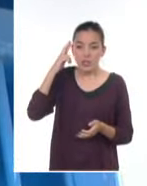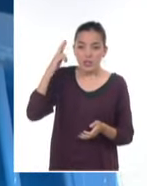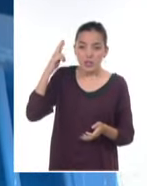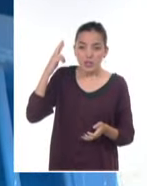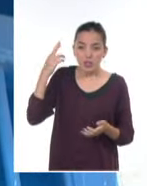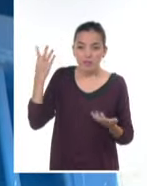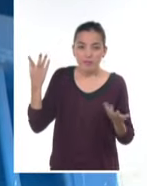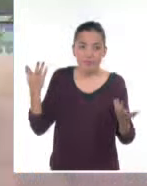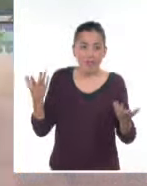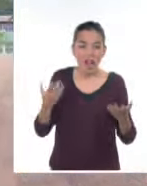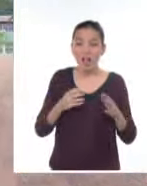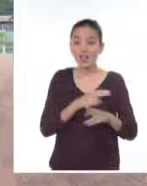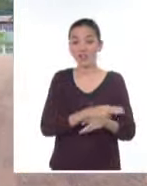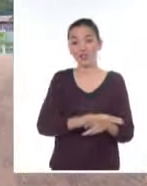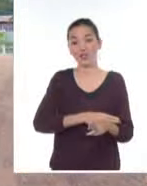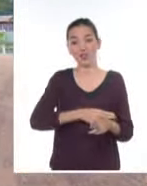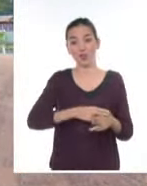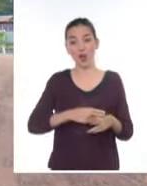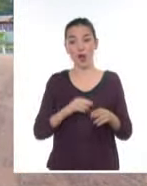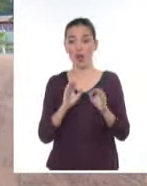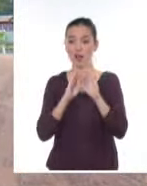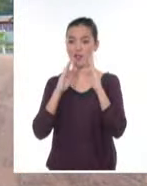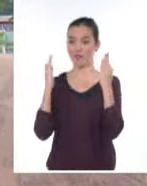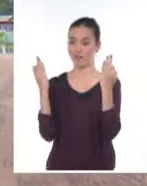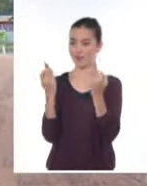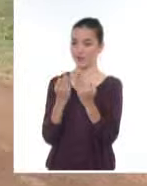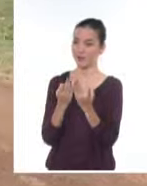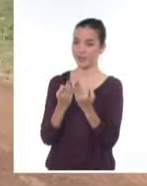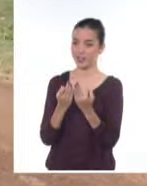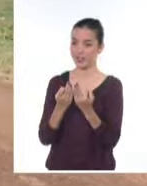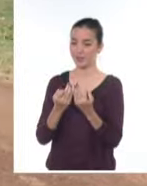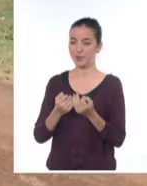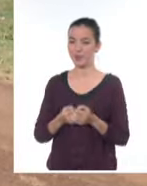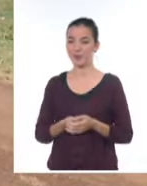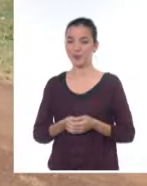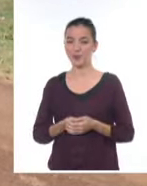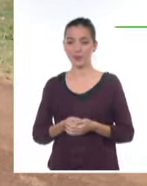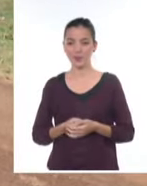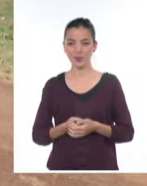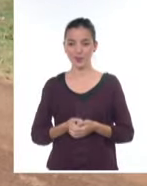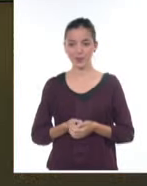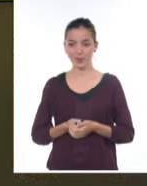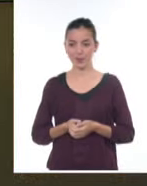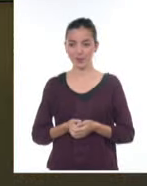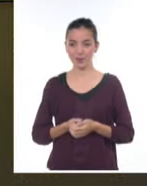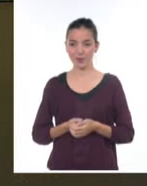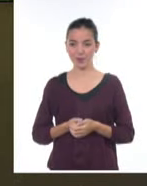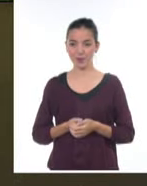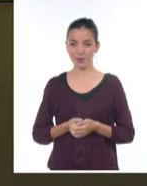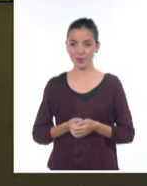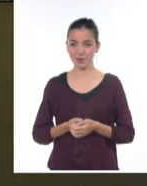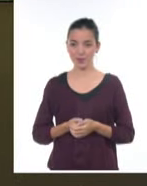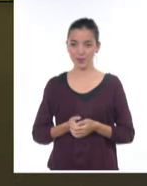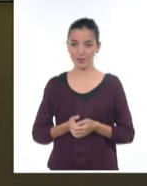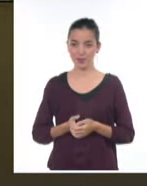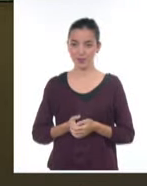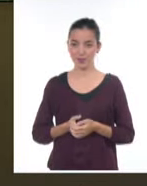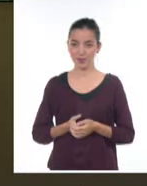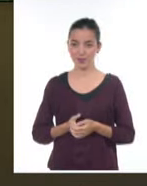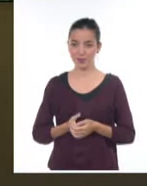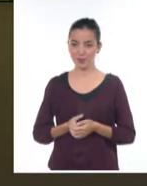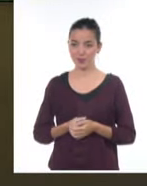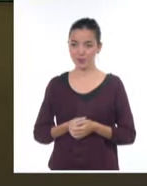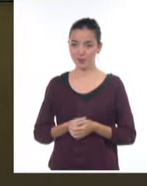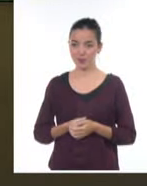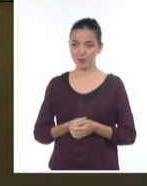familia cienfueguera. Ismari Barcia, Canal Cubano de Noticias. El Centro